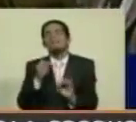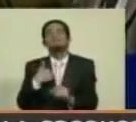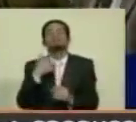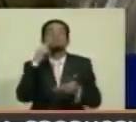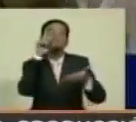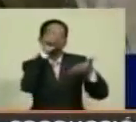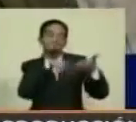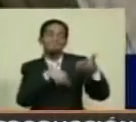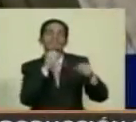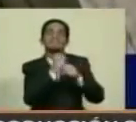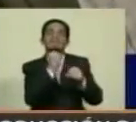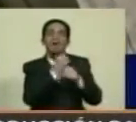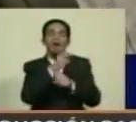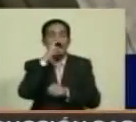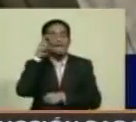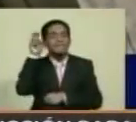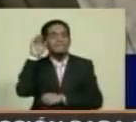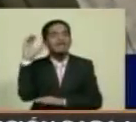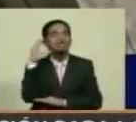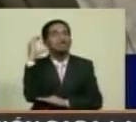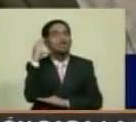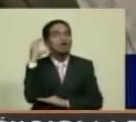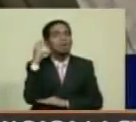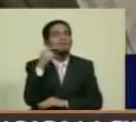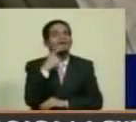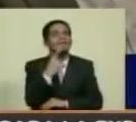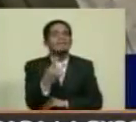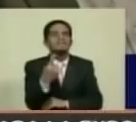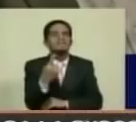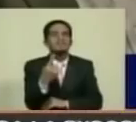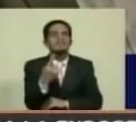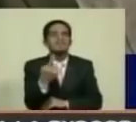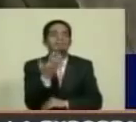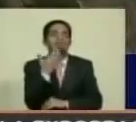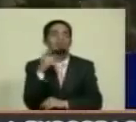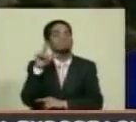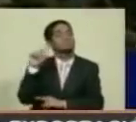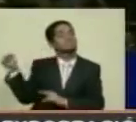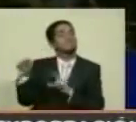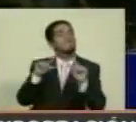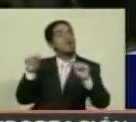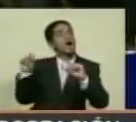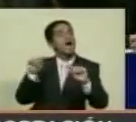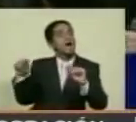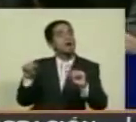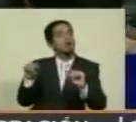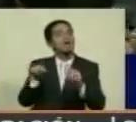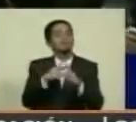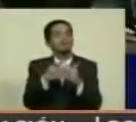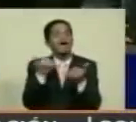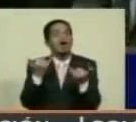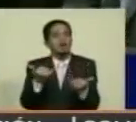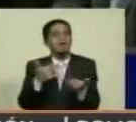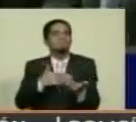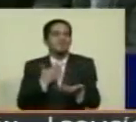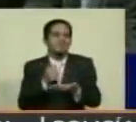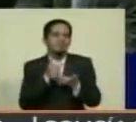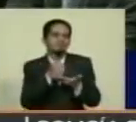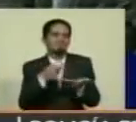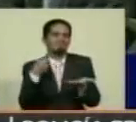de Cancillería colombiana en distintos años diciendo, como se fueron tantos, entonces ahora podemos mejorar la educación